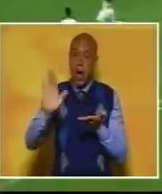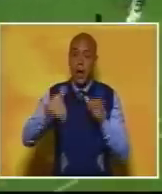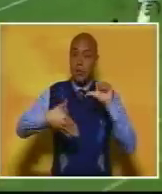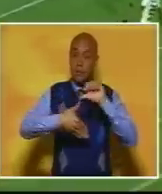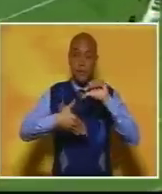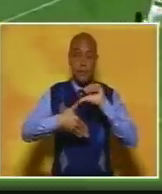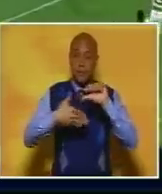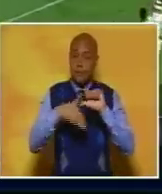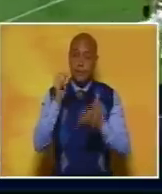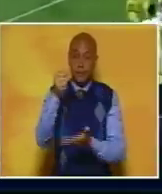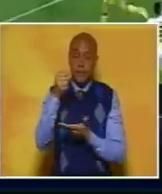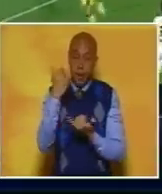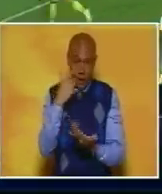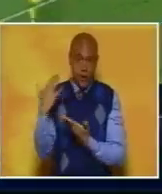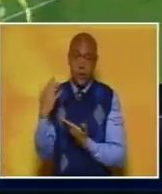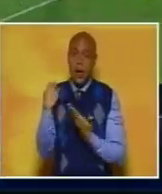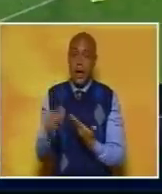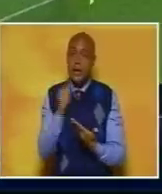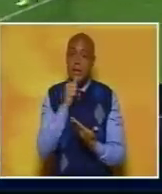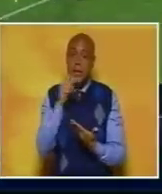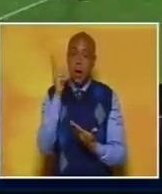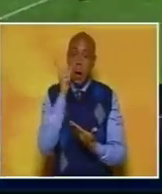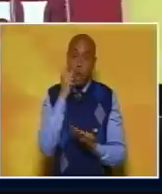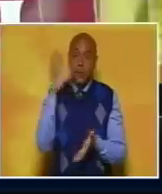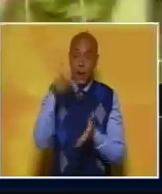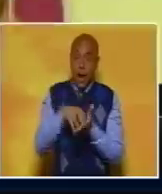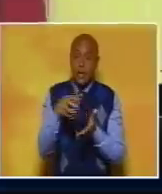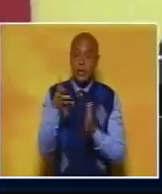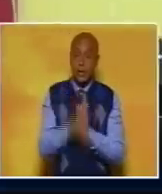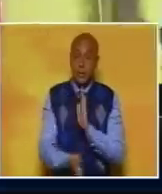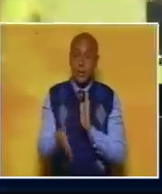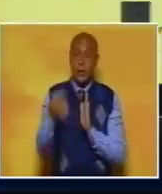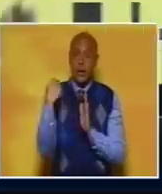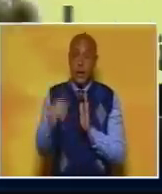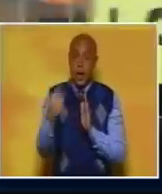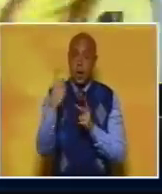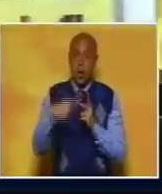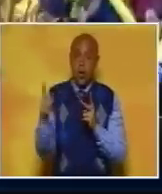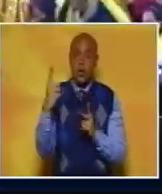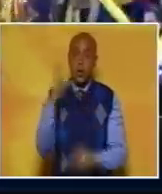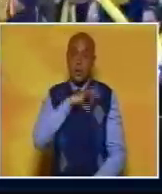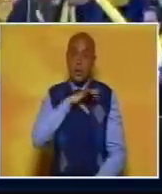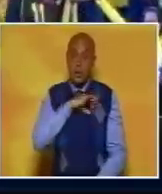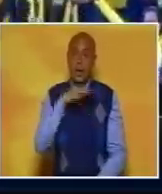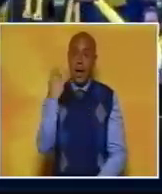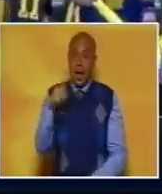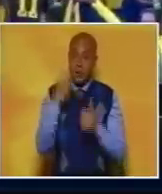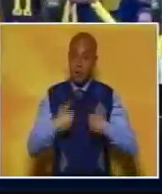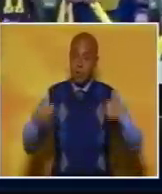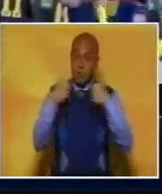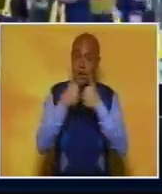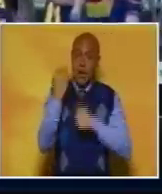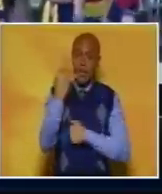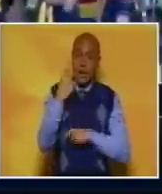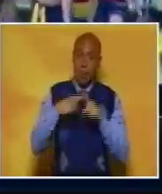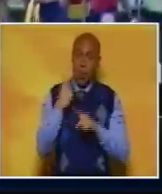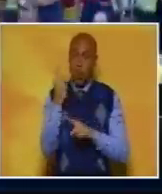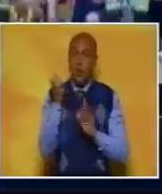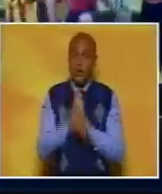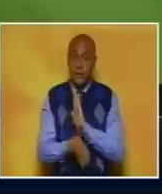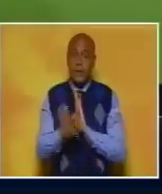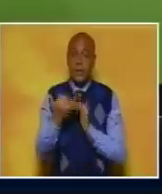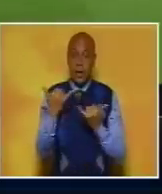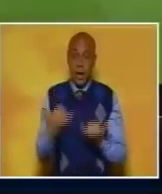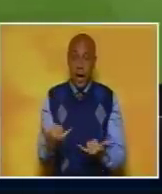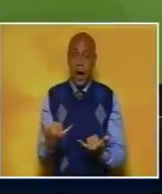Victoria por la mínima diferencia del equipo dirigido por Enrique Quique García sobre el Coquimbo Unido chileno para finalizar con un global de 3-1 a favor de los